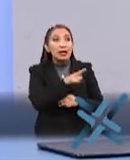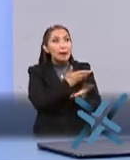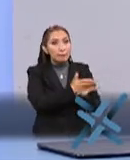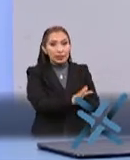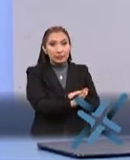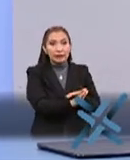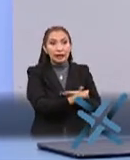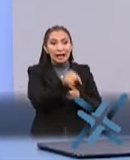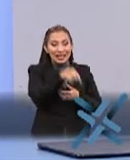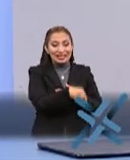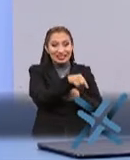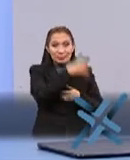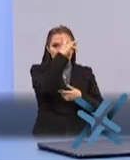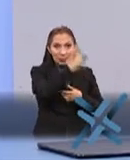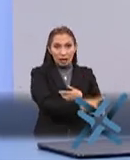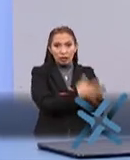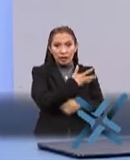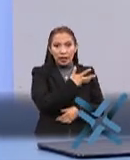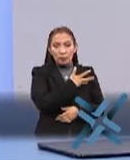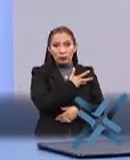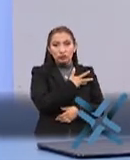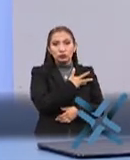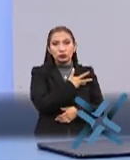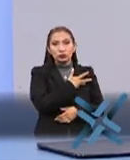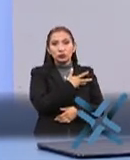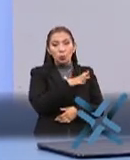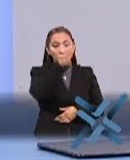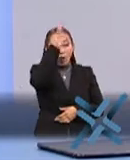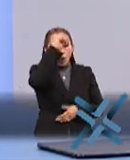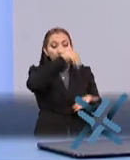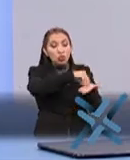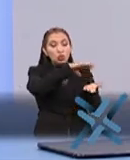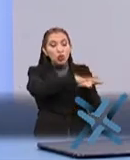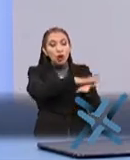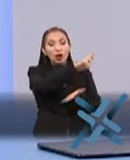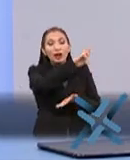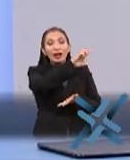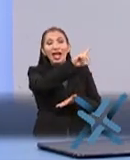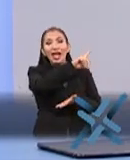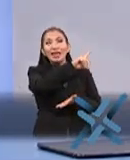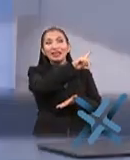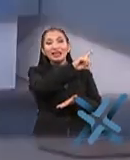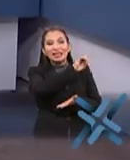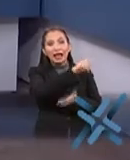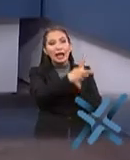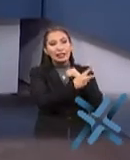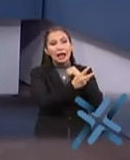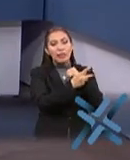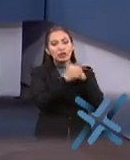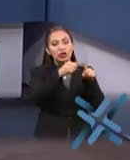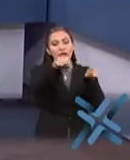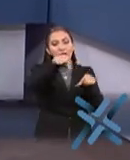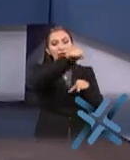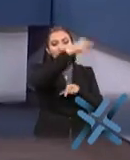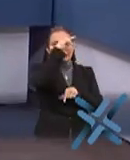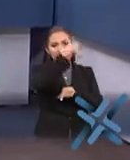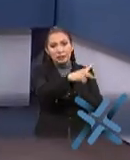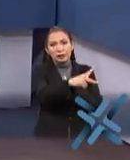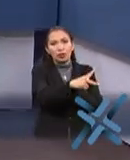aquí en el país tenemos un convenio con la red de televisoras de